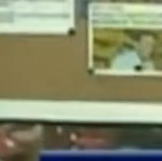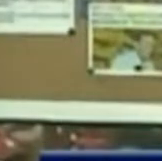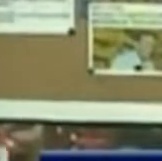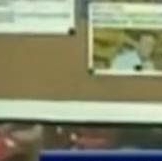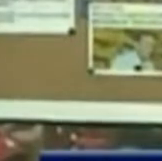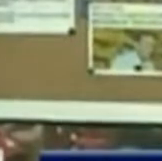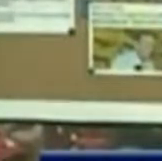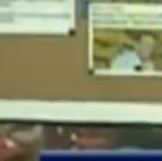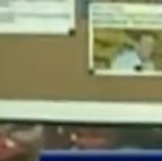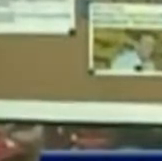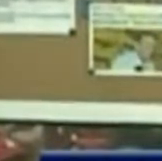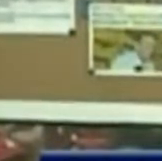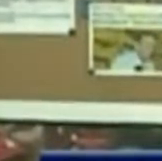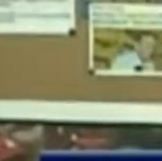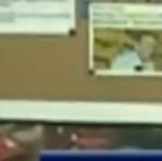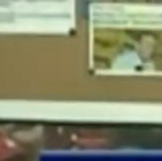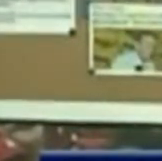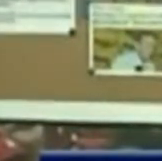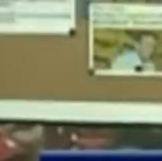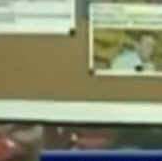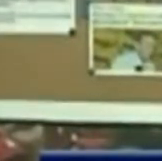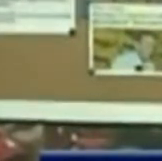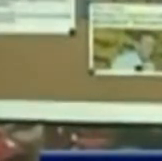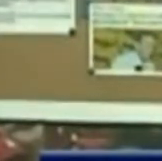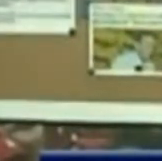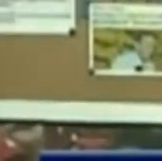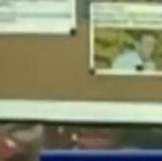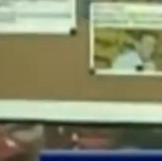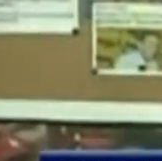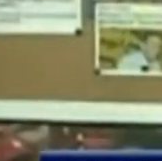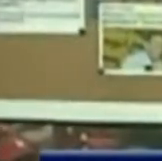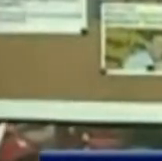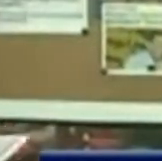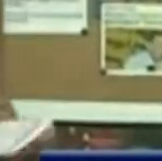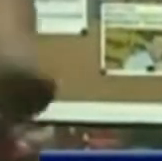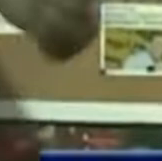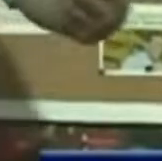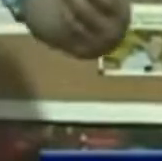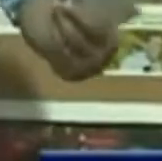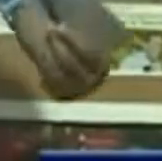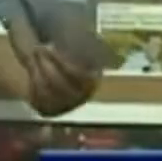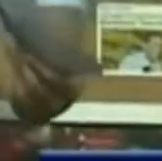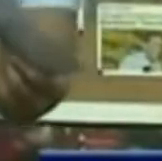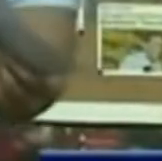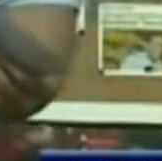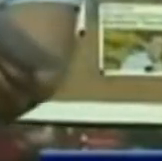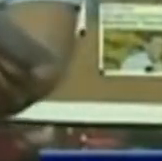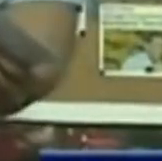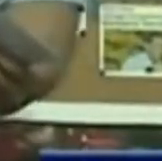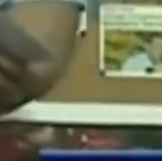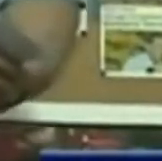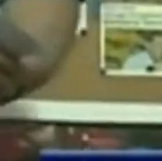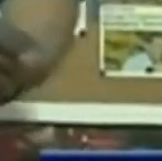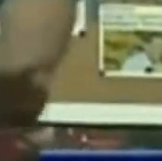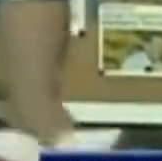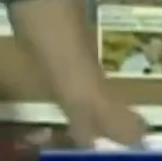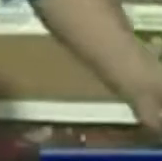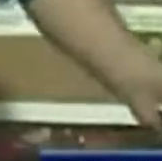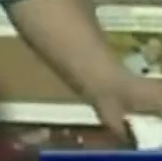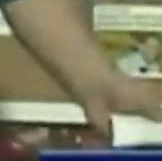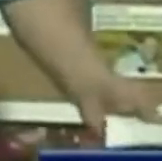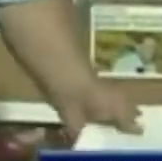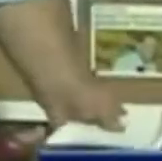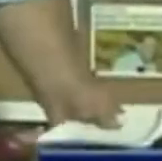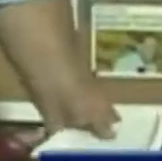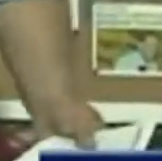se resuelve con ya va y eso es contra los chavistas No